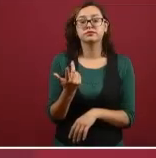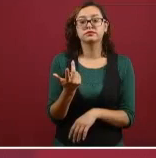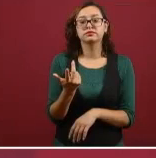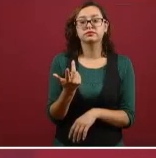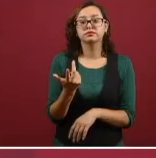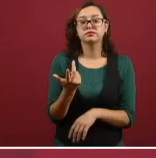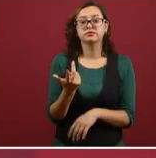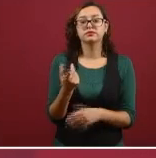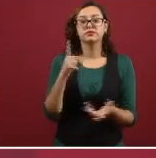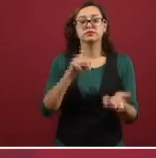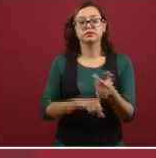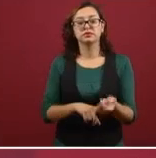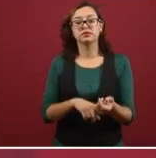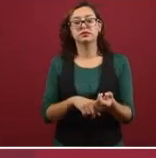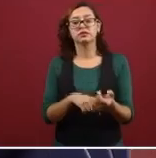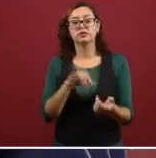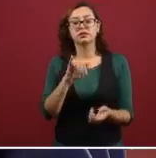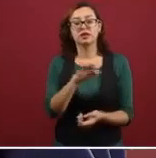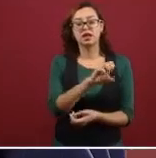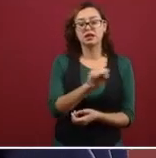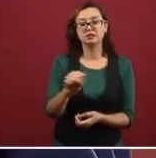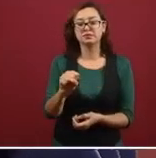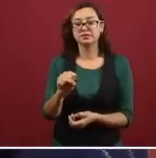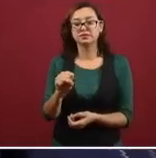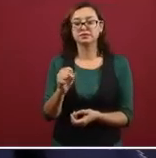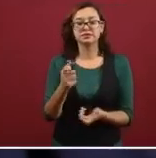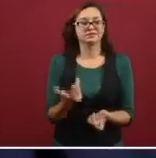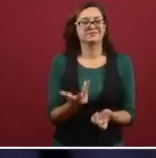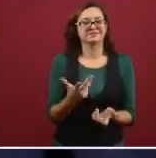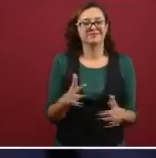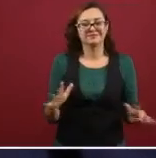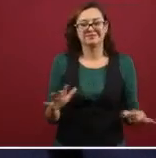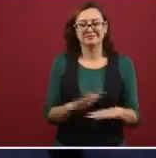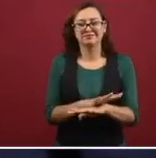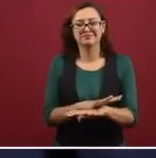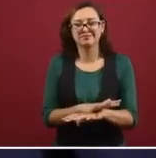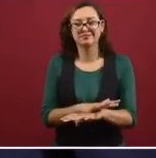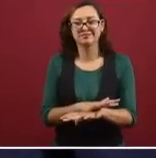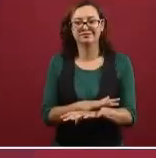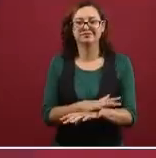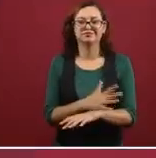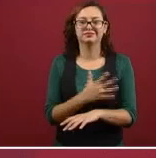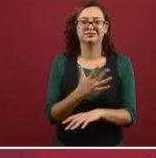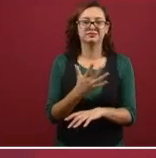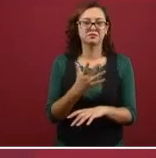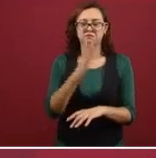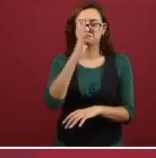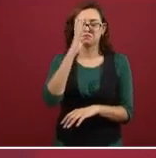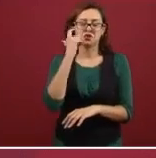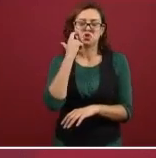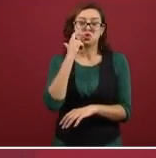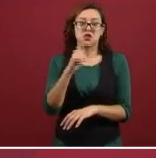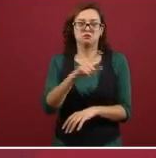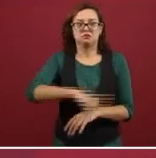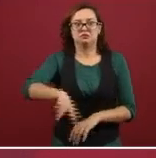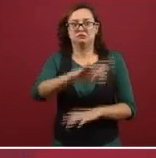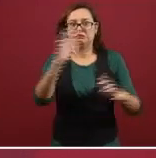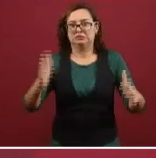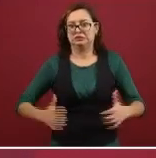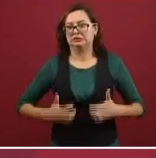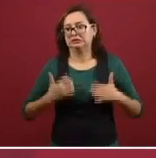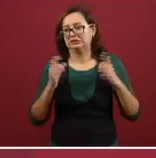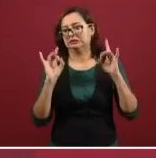el Seguro Social, y no la queremos cambiar para que no vayan a hacer un escándalo